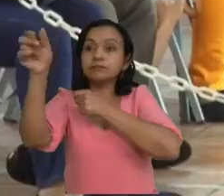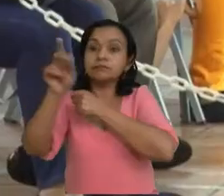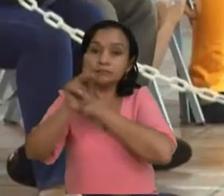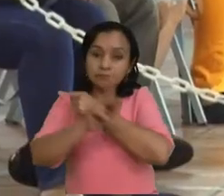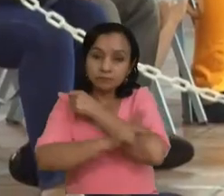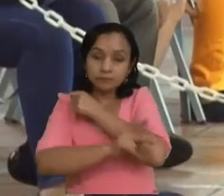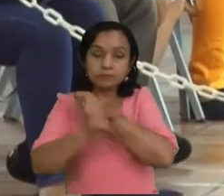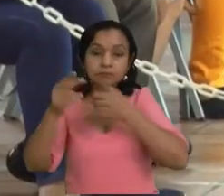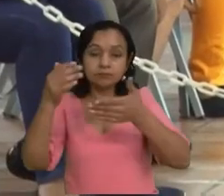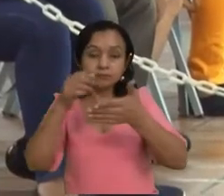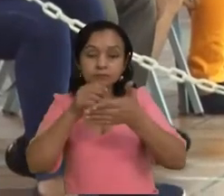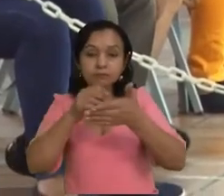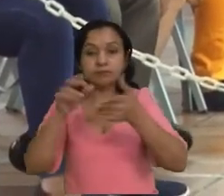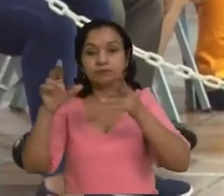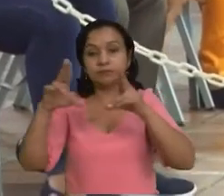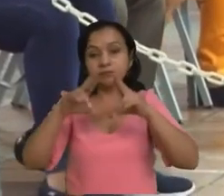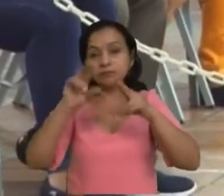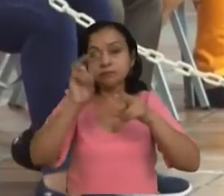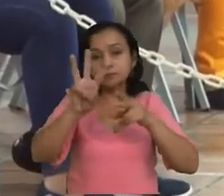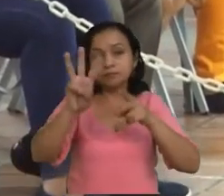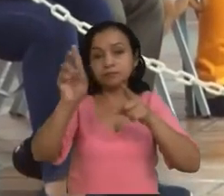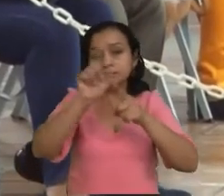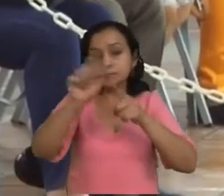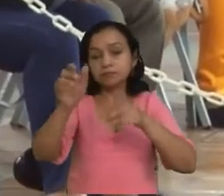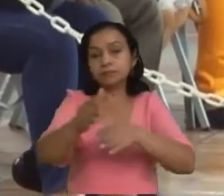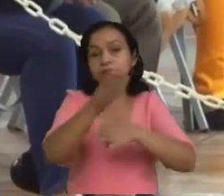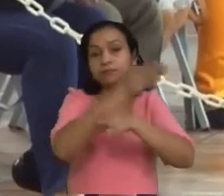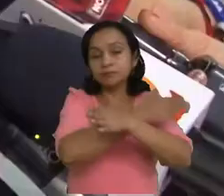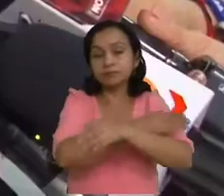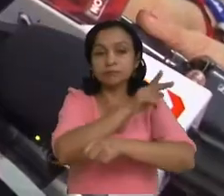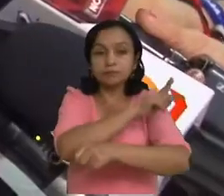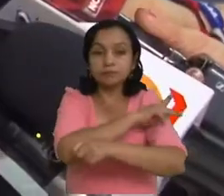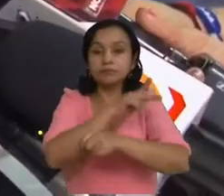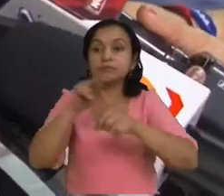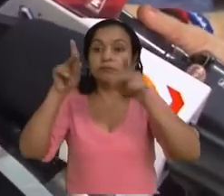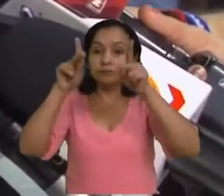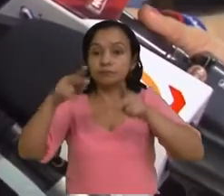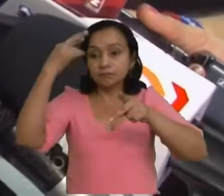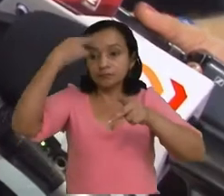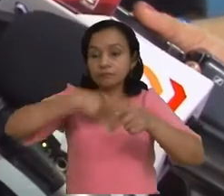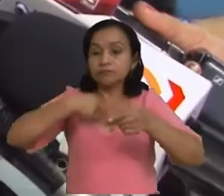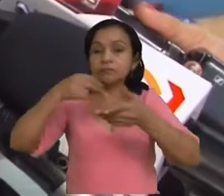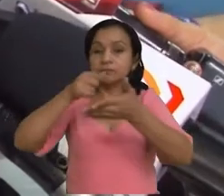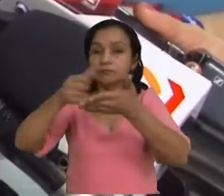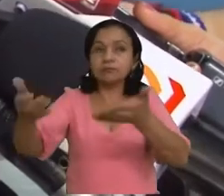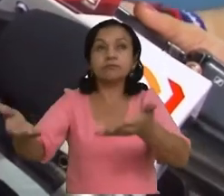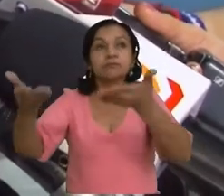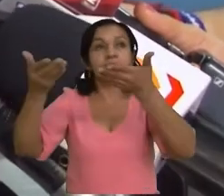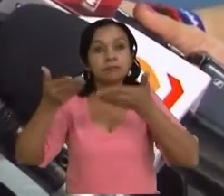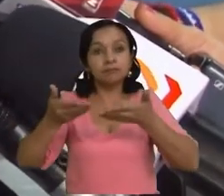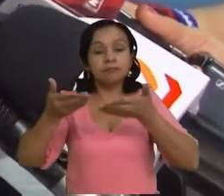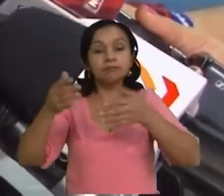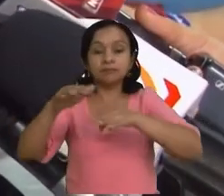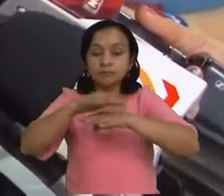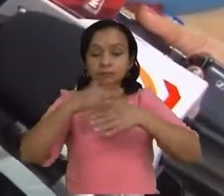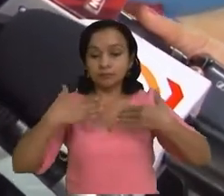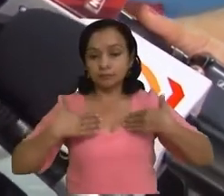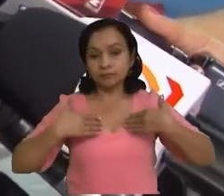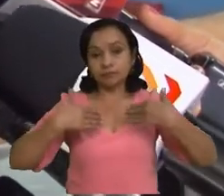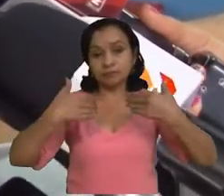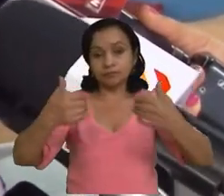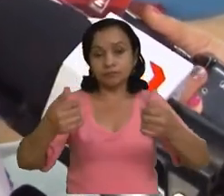no originario de Nicaragua por lo menos 3 meses, emitidos por las autoridades correspondientes. Certificado de salud de